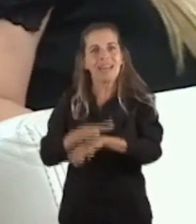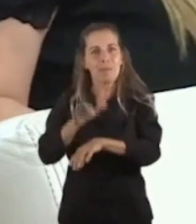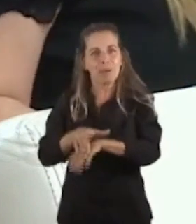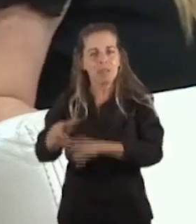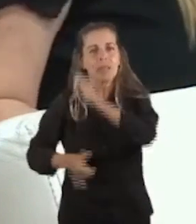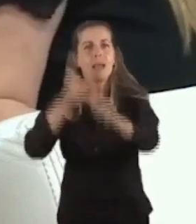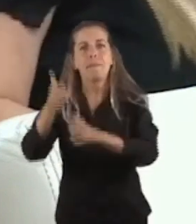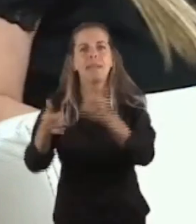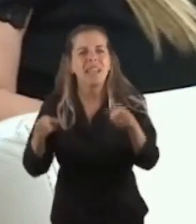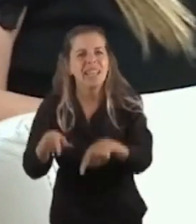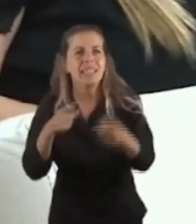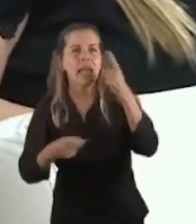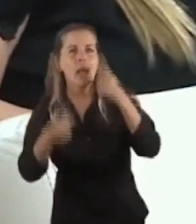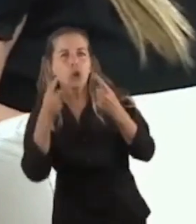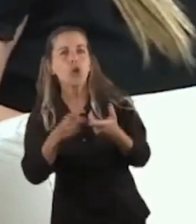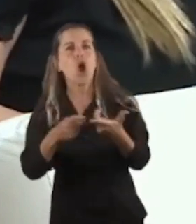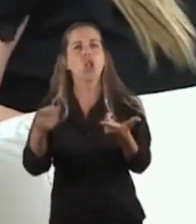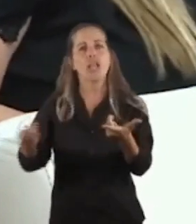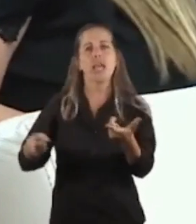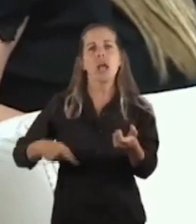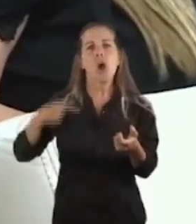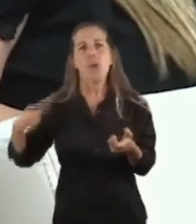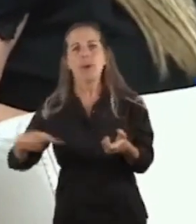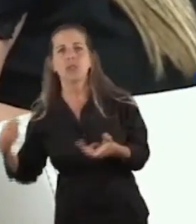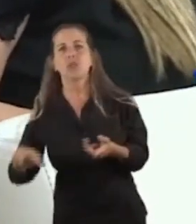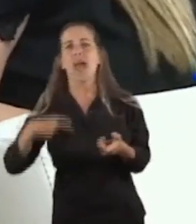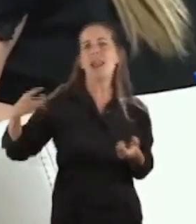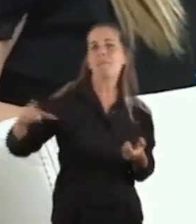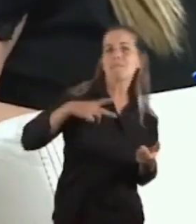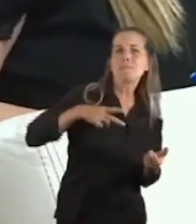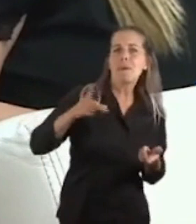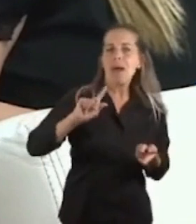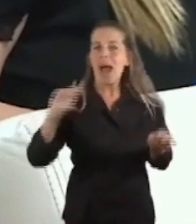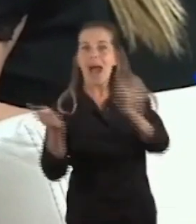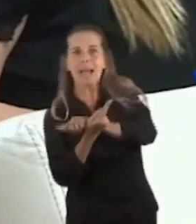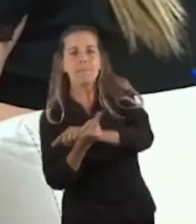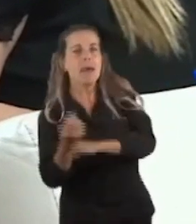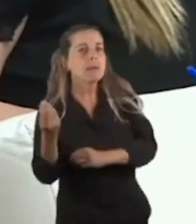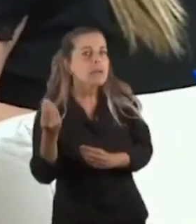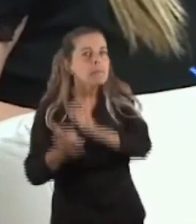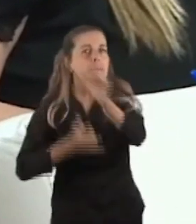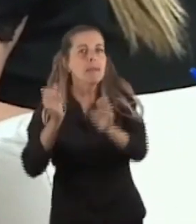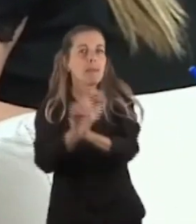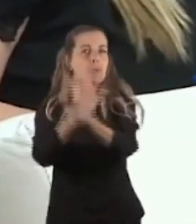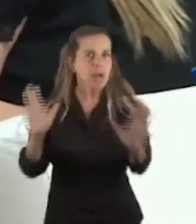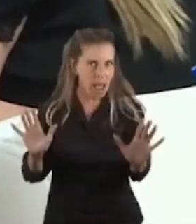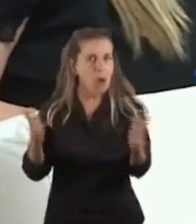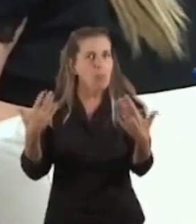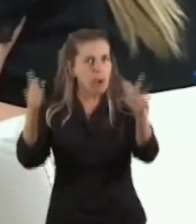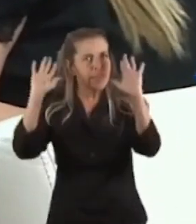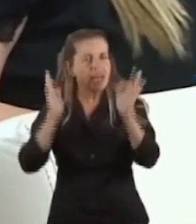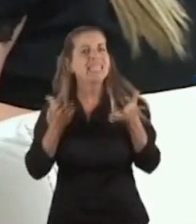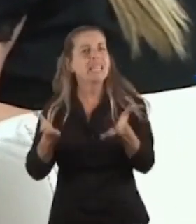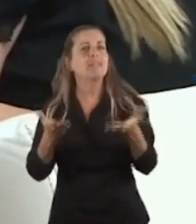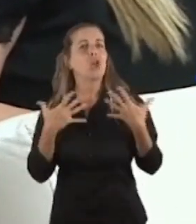exactamente esta desregulación que definitivamente puede cambiar el servicio de salud en forma positiva o no de